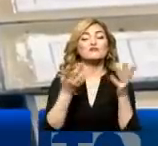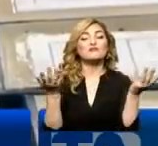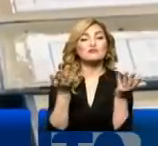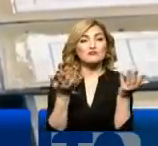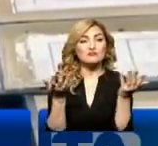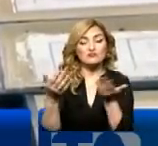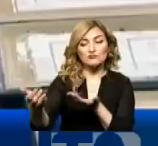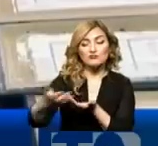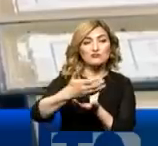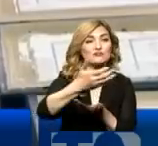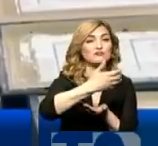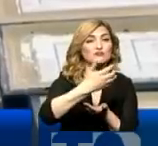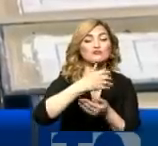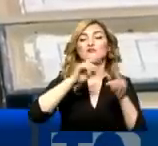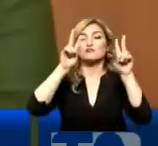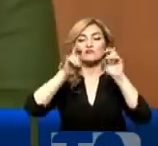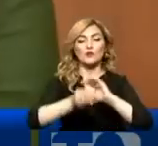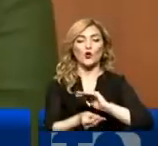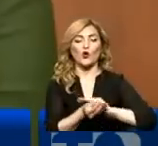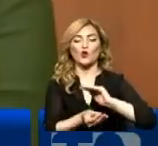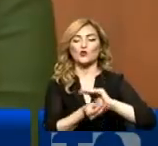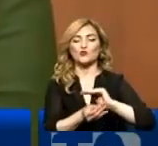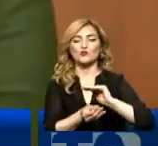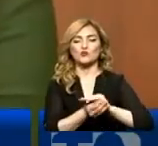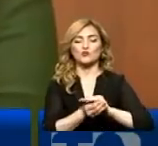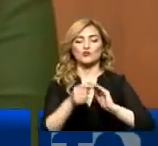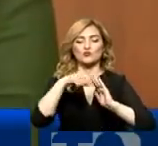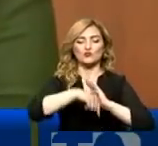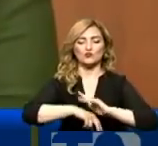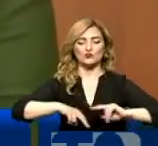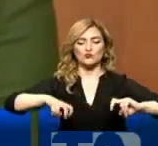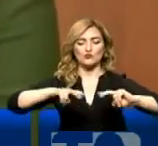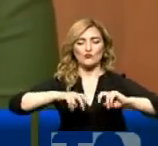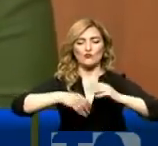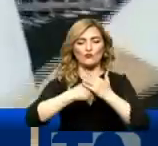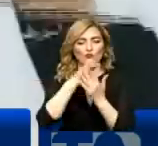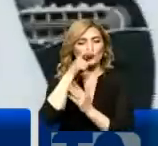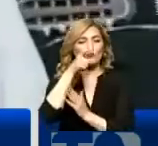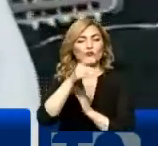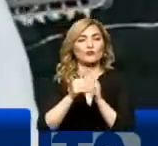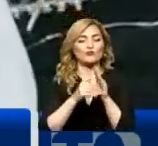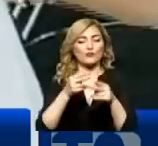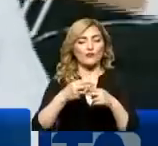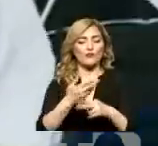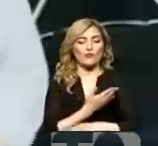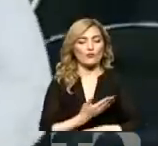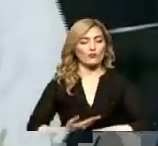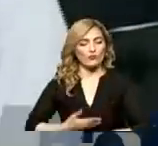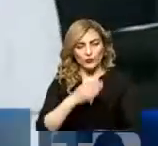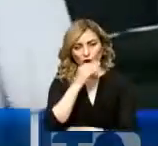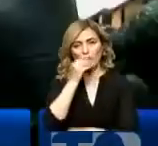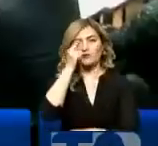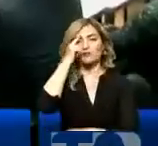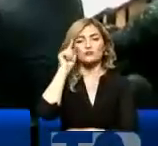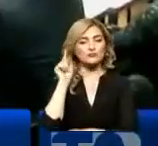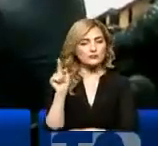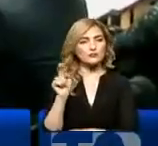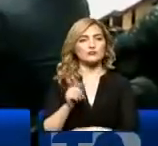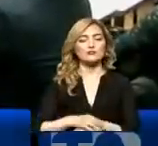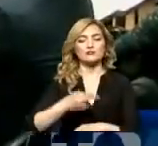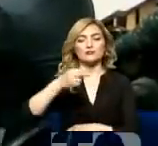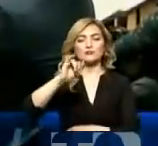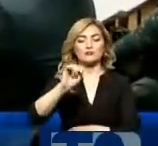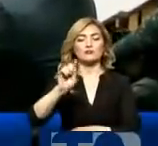de lo recaudado en el caso Sobornos, abrió una nueva investigación fiscal en contra del expresidente Rafael Correa, de Aurelio